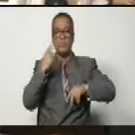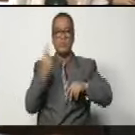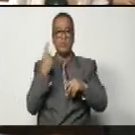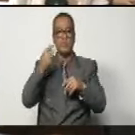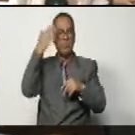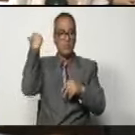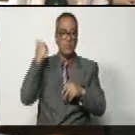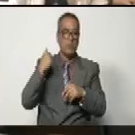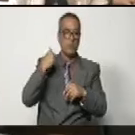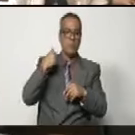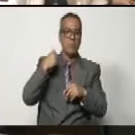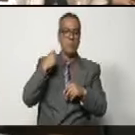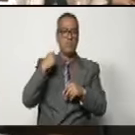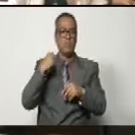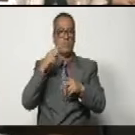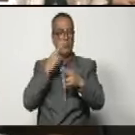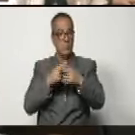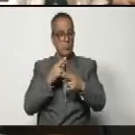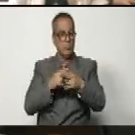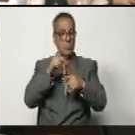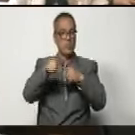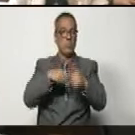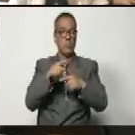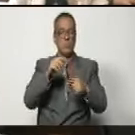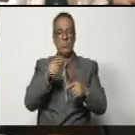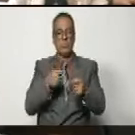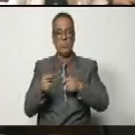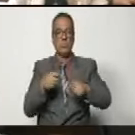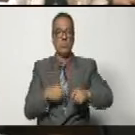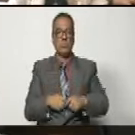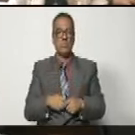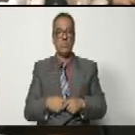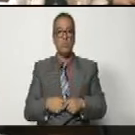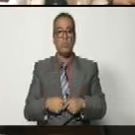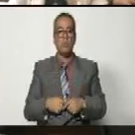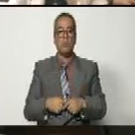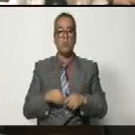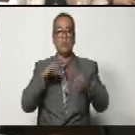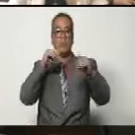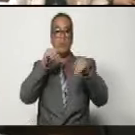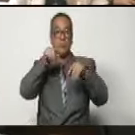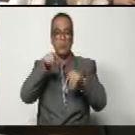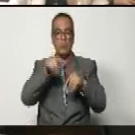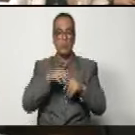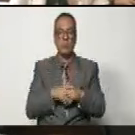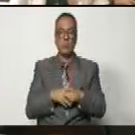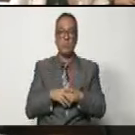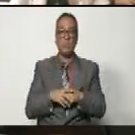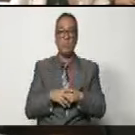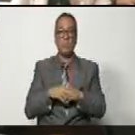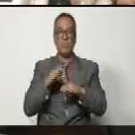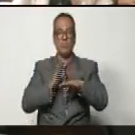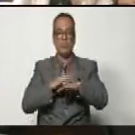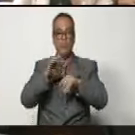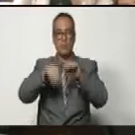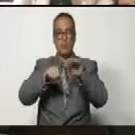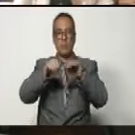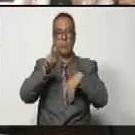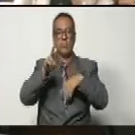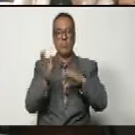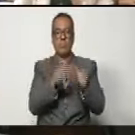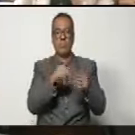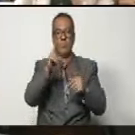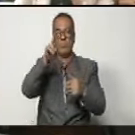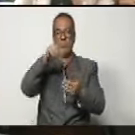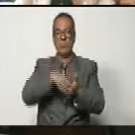pasado y es una trampa de la lógica de dominación. Y hablar de eso que ocurrió el 12 de marzo